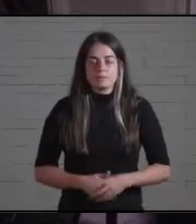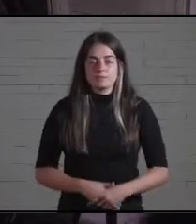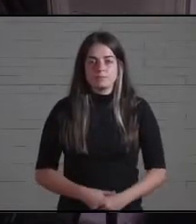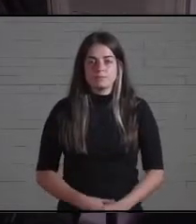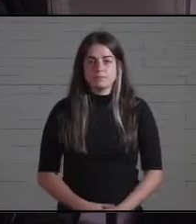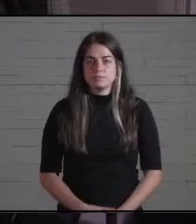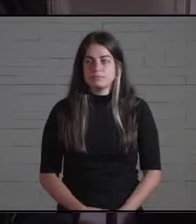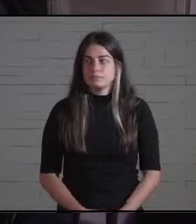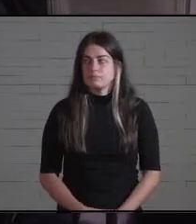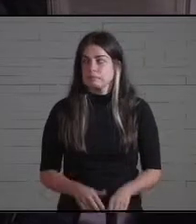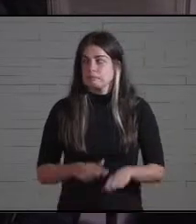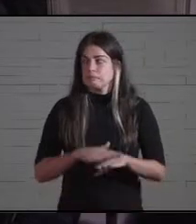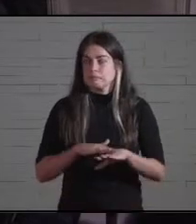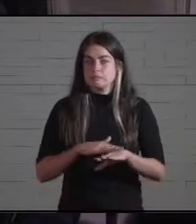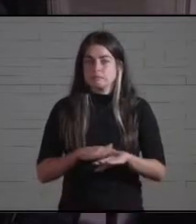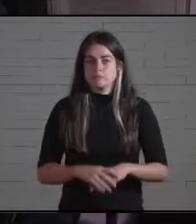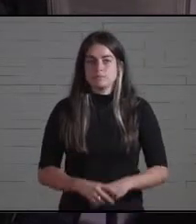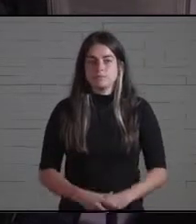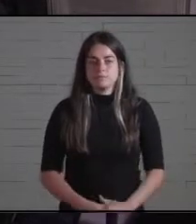perdonad,